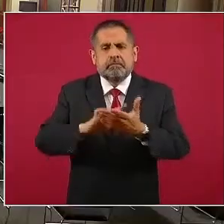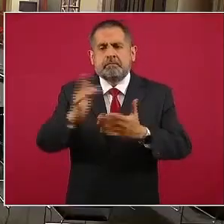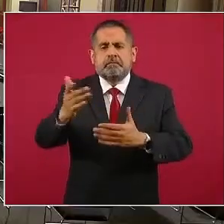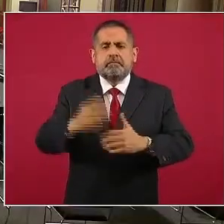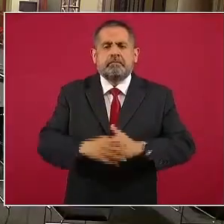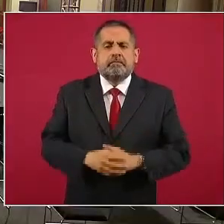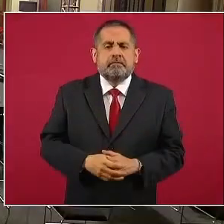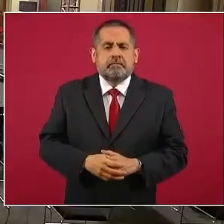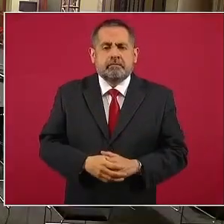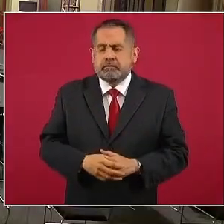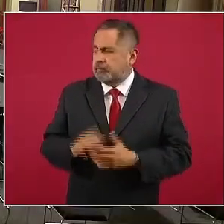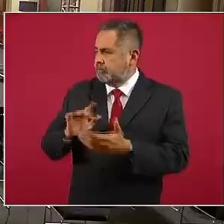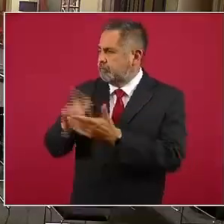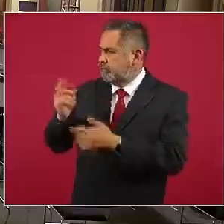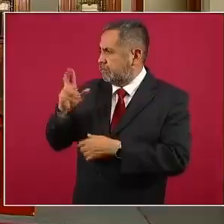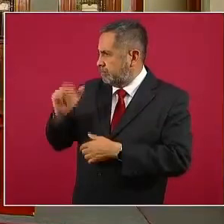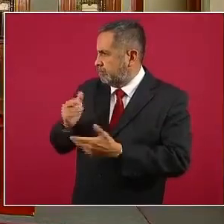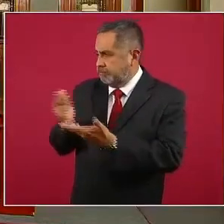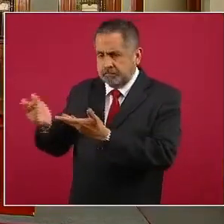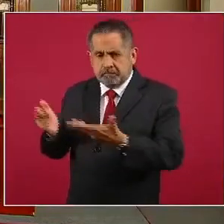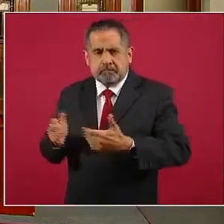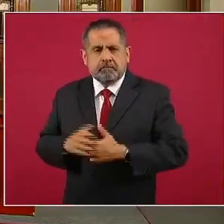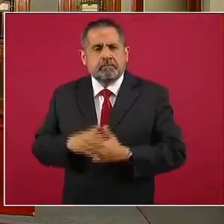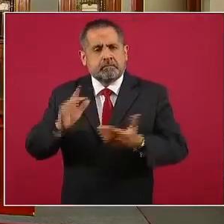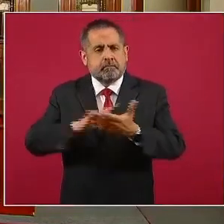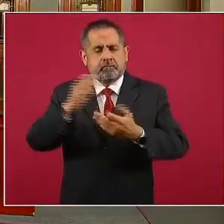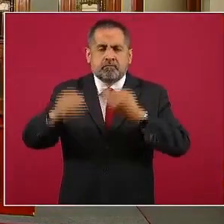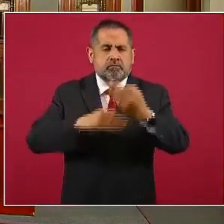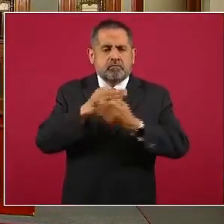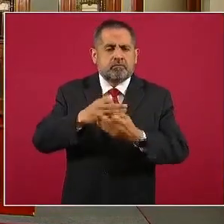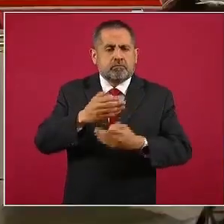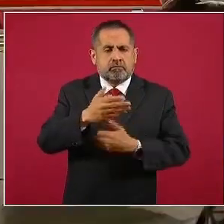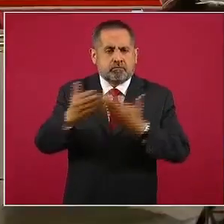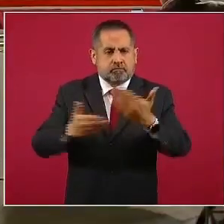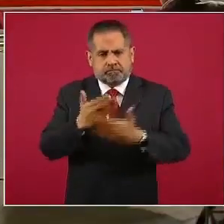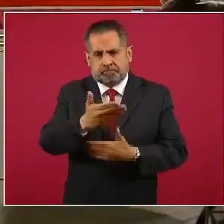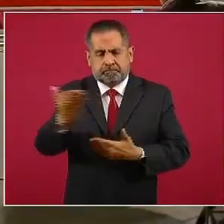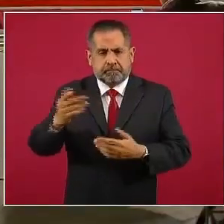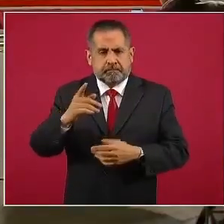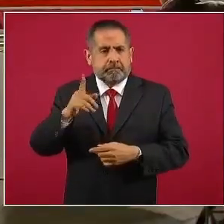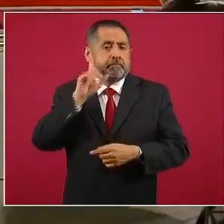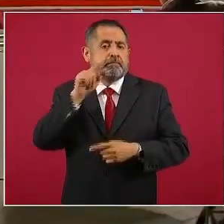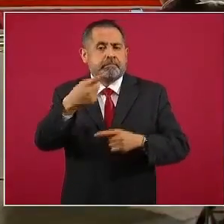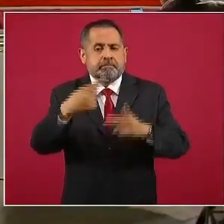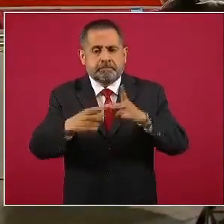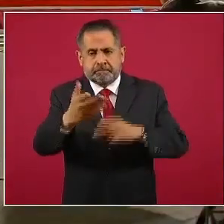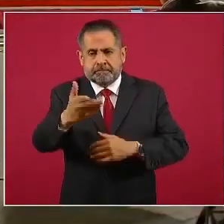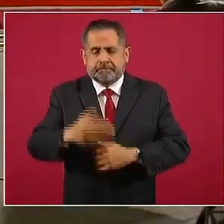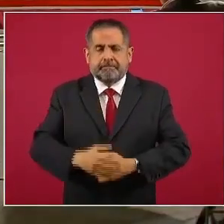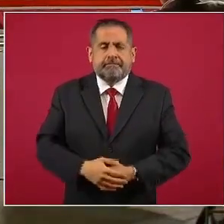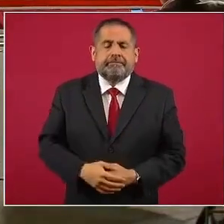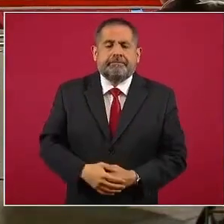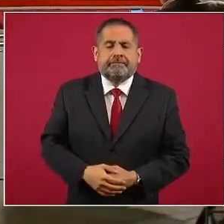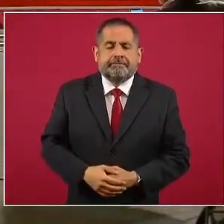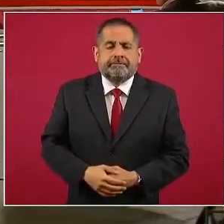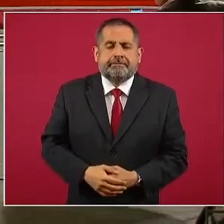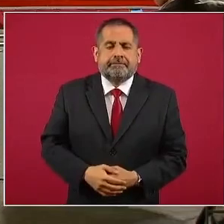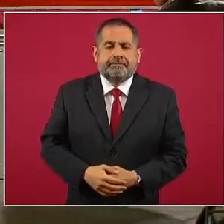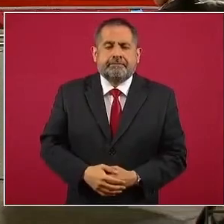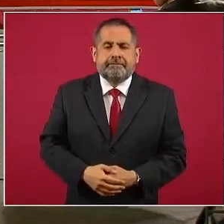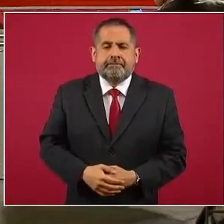gracias. Gracias. Gracias, doctoras. Gracias, doctor. Muchas gracias a todas y todos ustedes. Empiezan ustedes mañana. Gracias. Gracias.